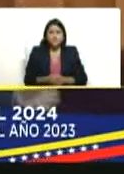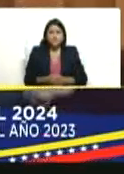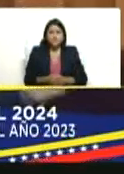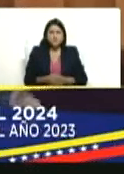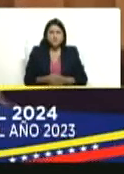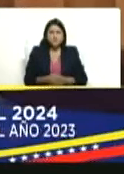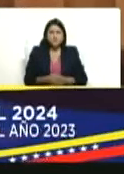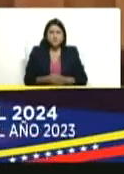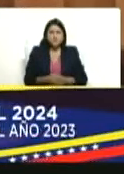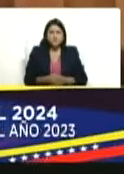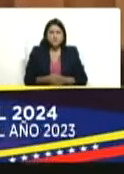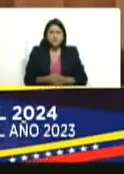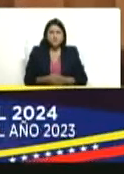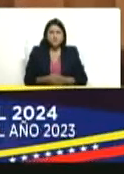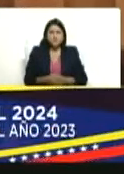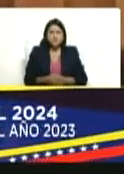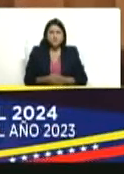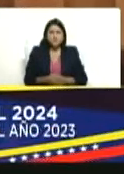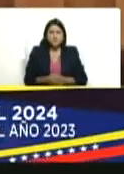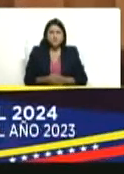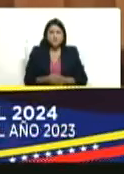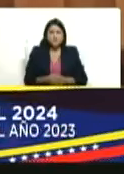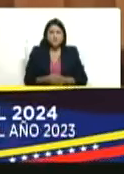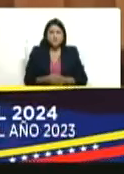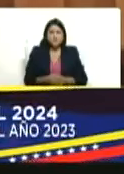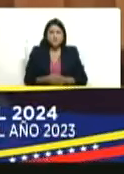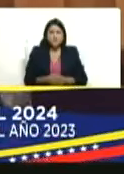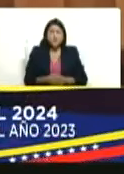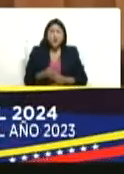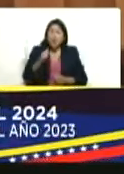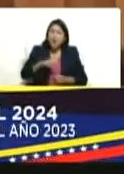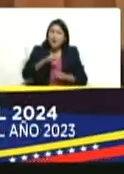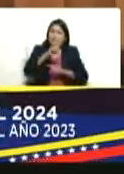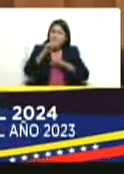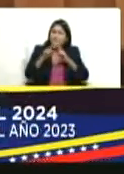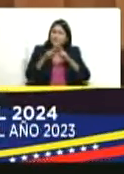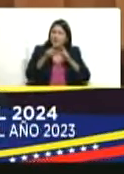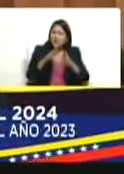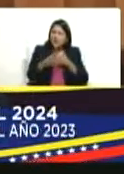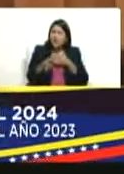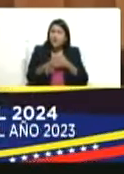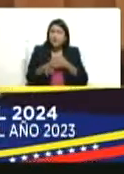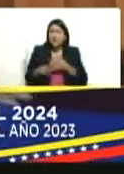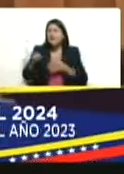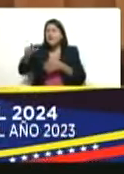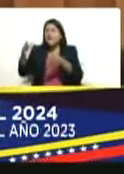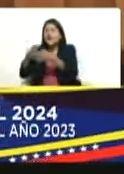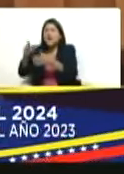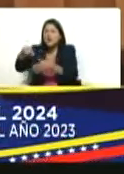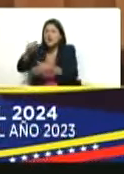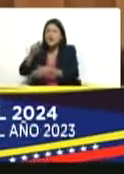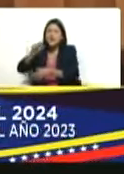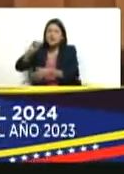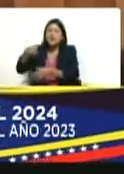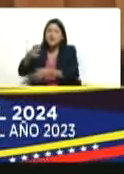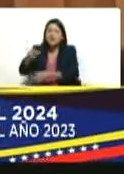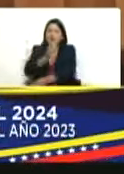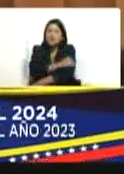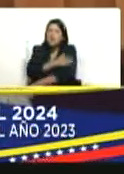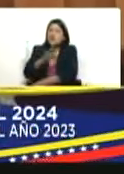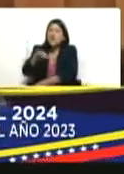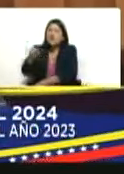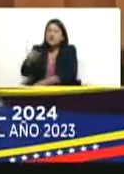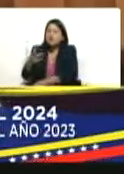Justicia Constitucional. Yo hoy pregunto, al pasar de los años, ¿dónde está el TSJ legítimo? ¿Qué